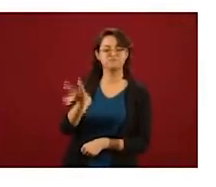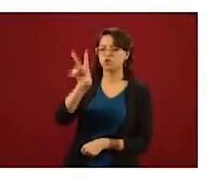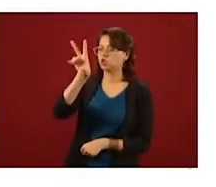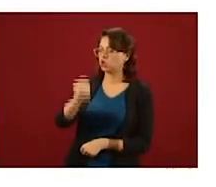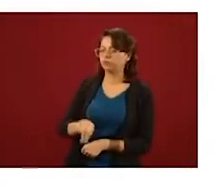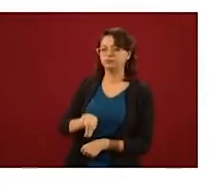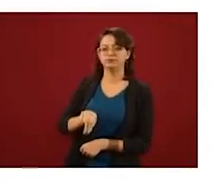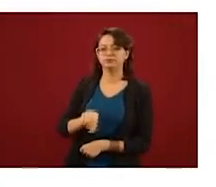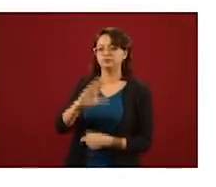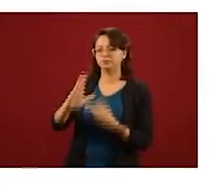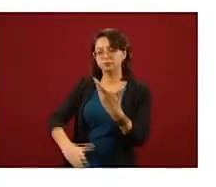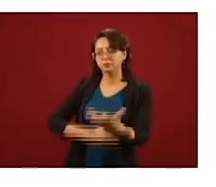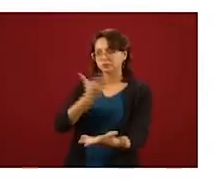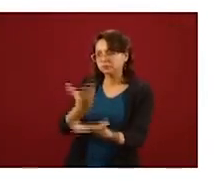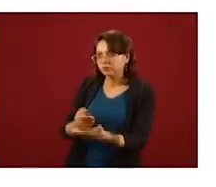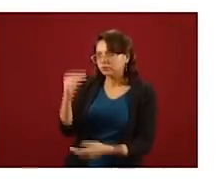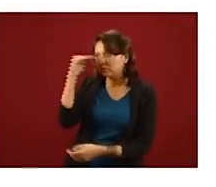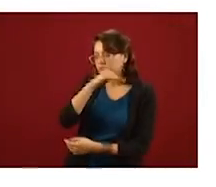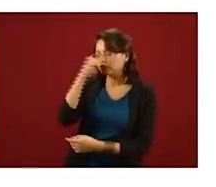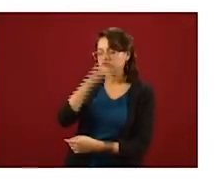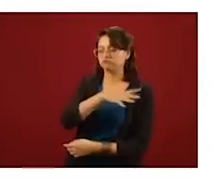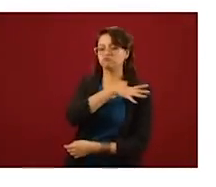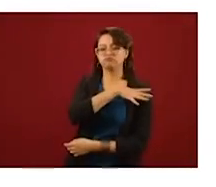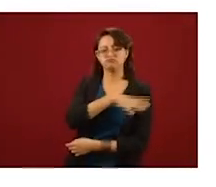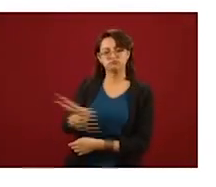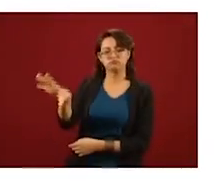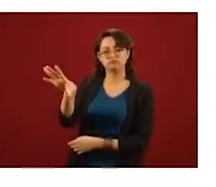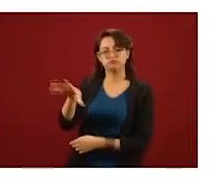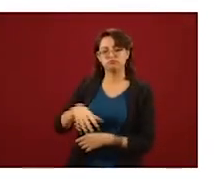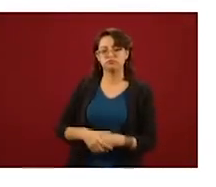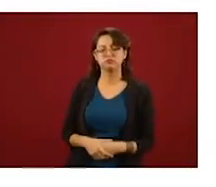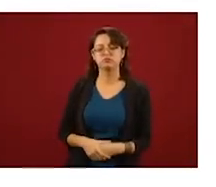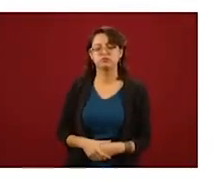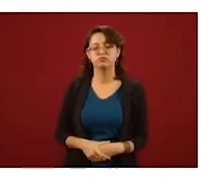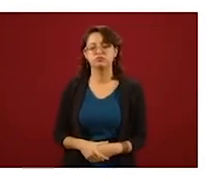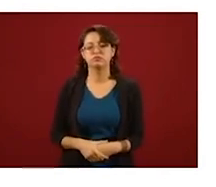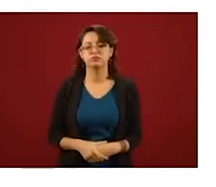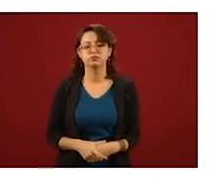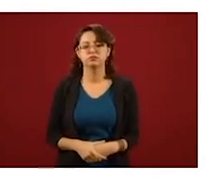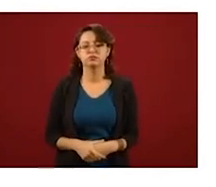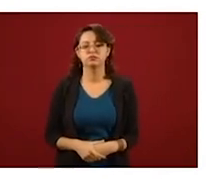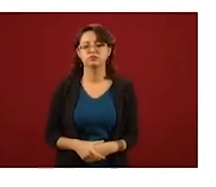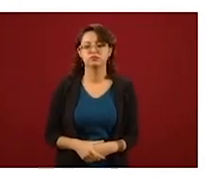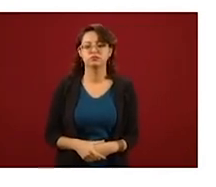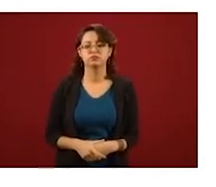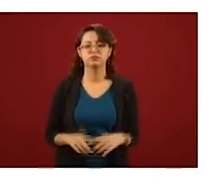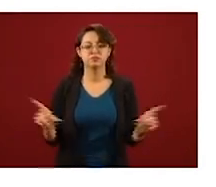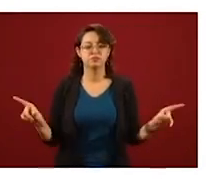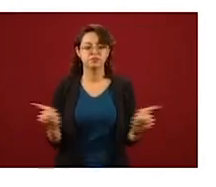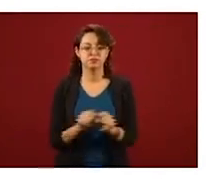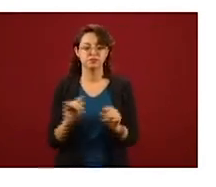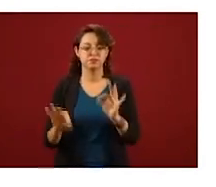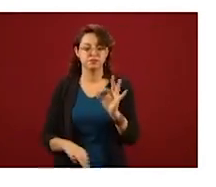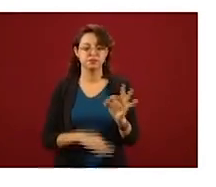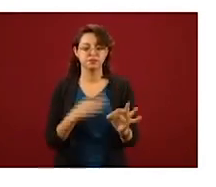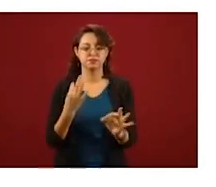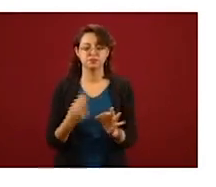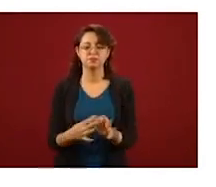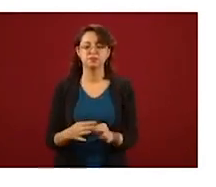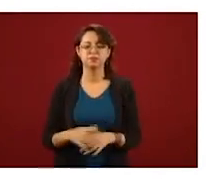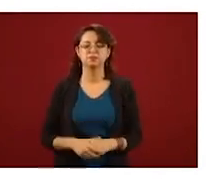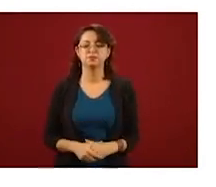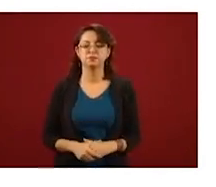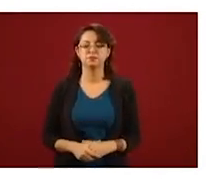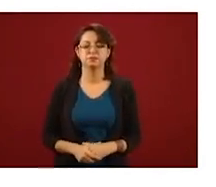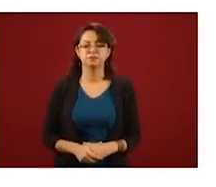esta propuesta de gratuidad, como nos lo han instruido. Es todo lo que yo tengo que decir, presidente.